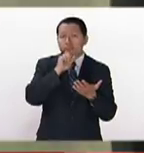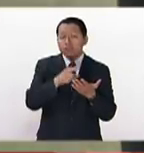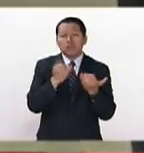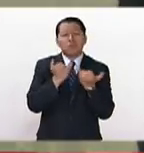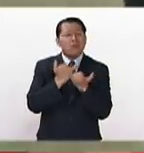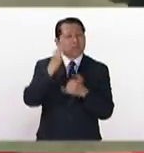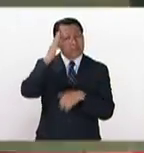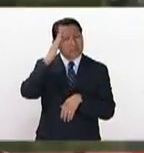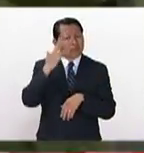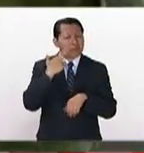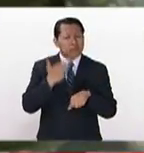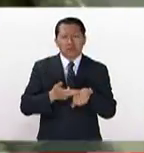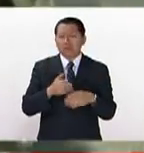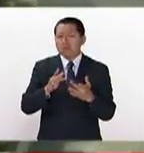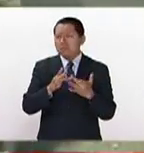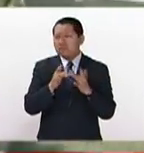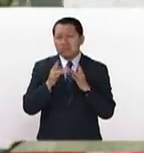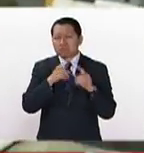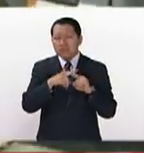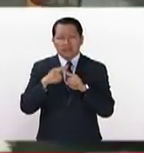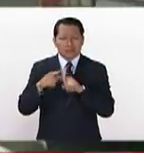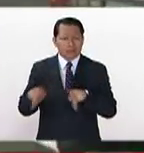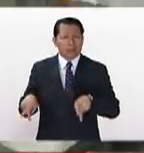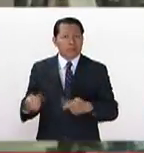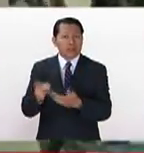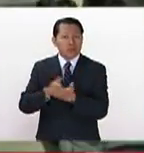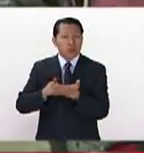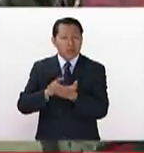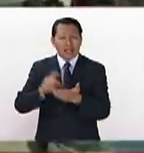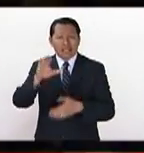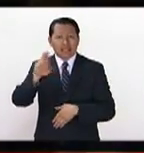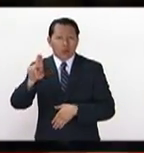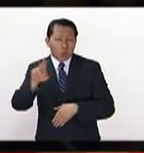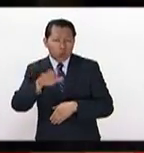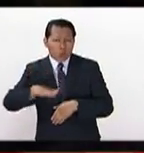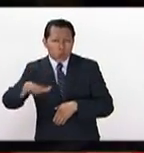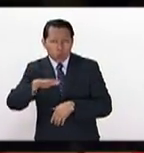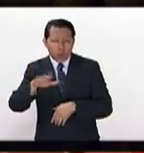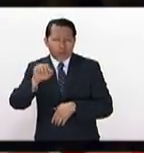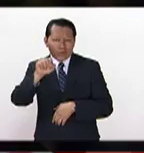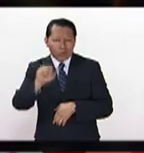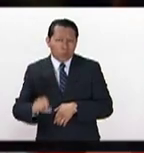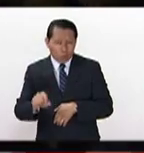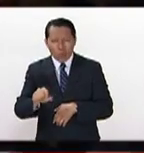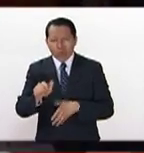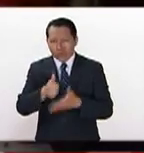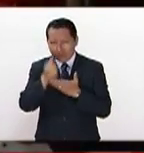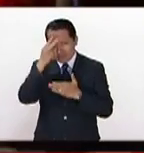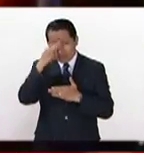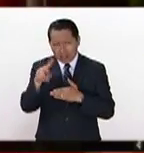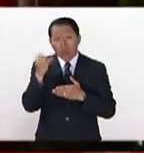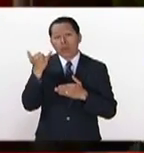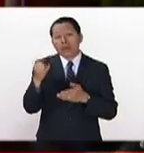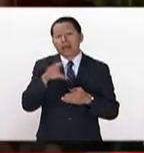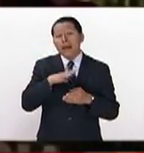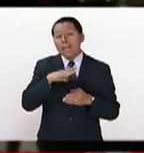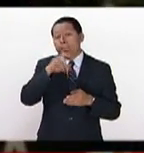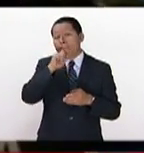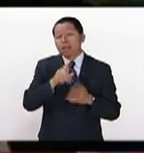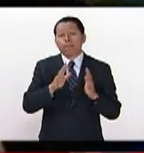una red de narcomenudeo que opera en Ciudad Universitaria y en la zona sur del país, así como su